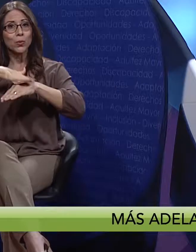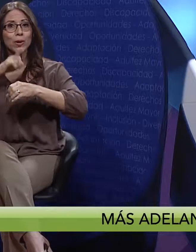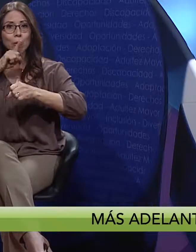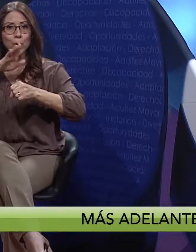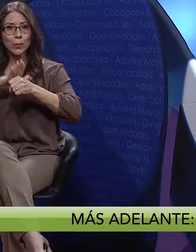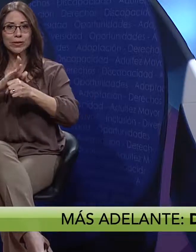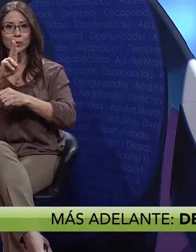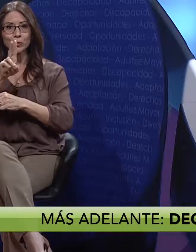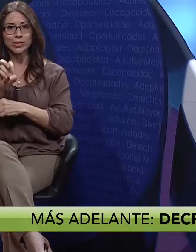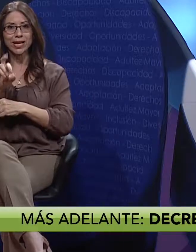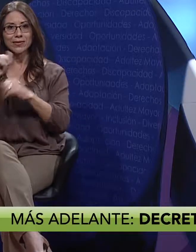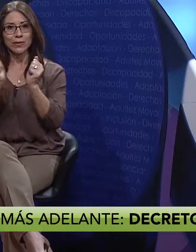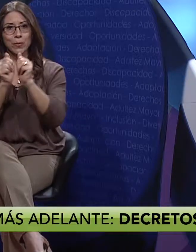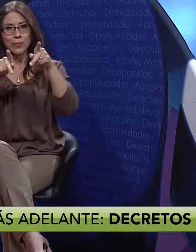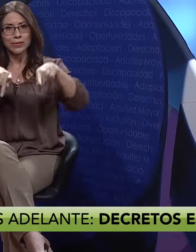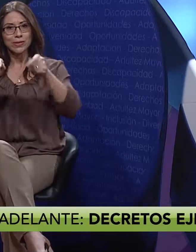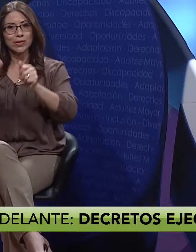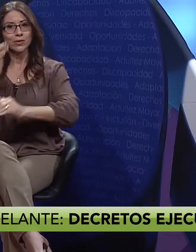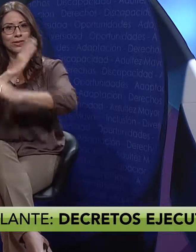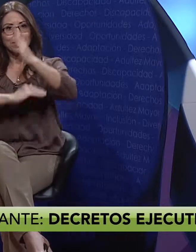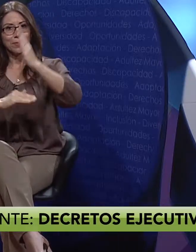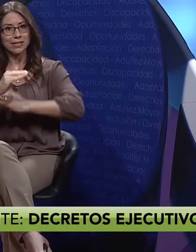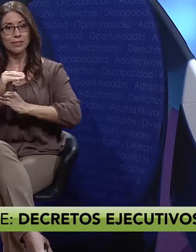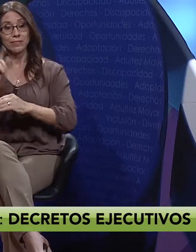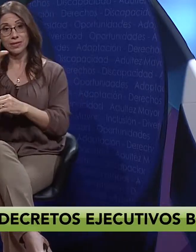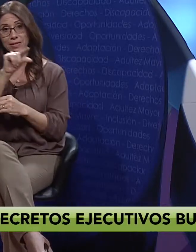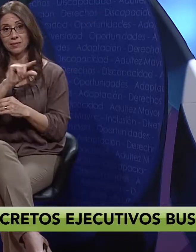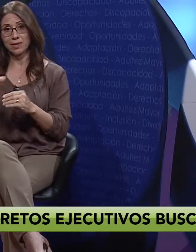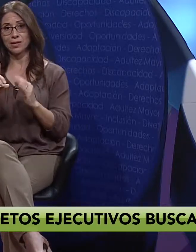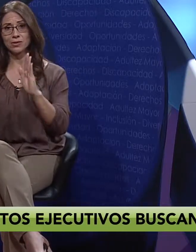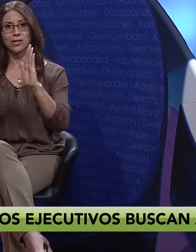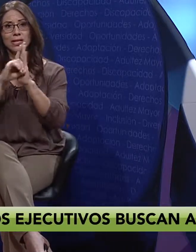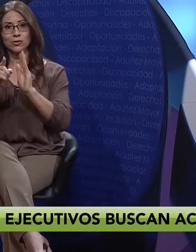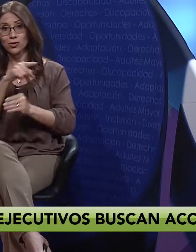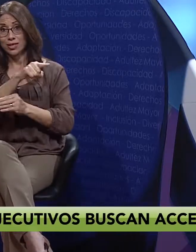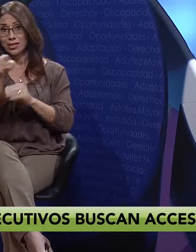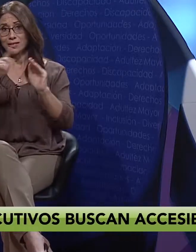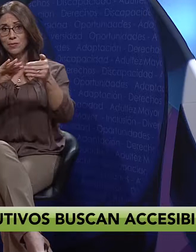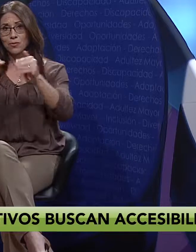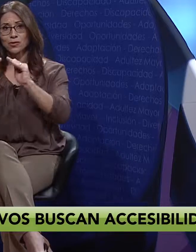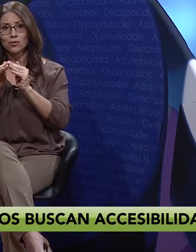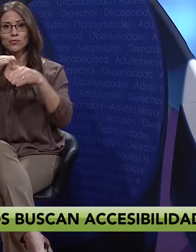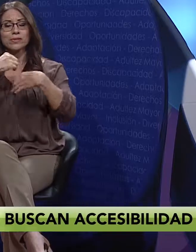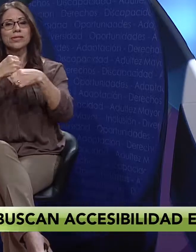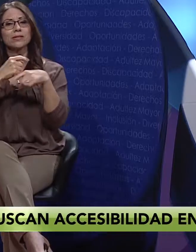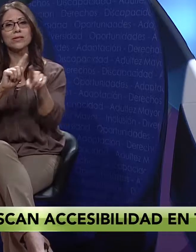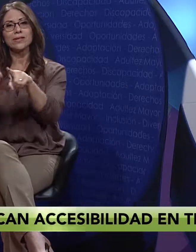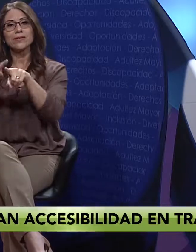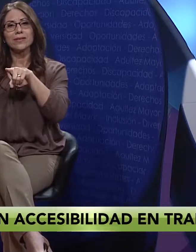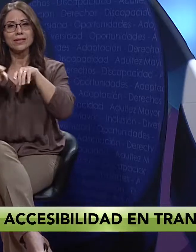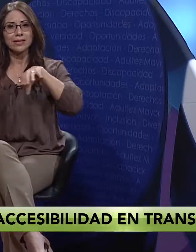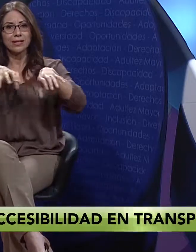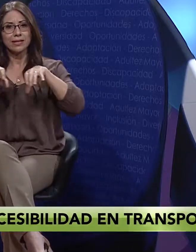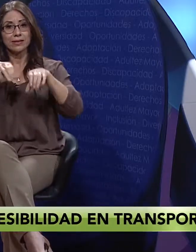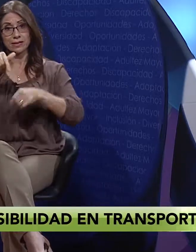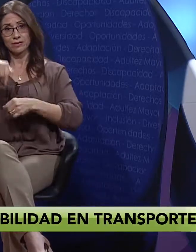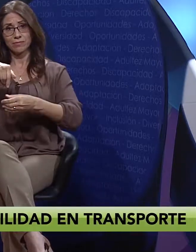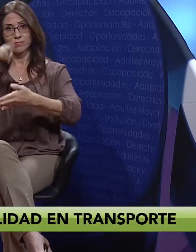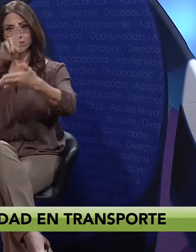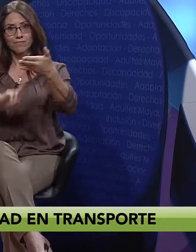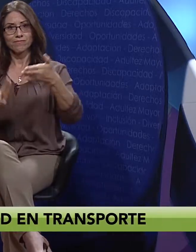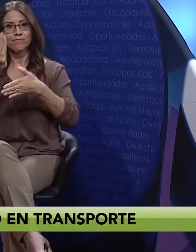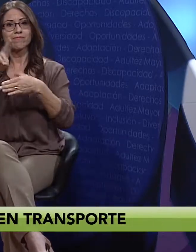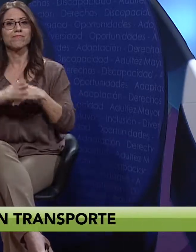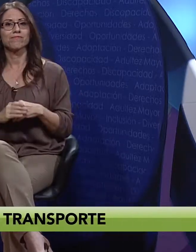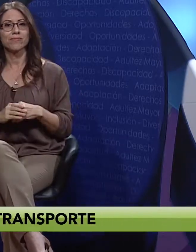del compromiso de la UCR con las personas con discapacidad, en la Semana de los Derechos de esta población se llevaron a cabo una serie de actividades en